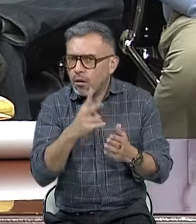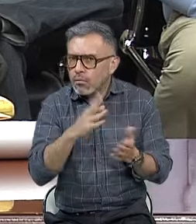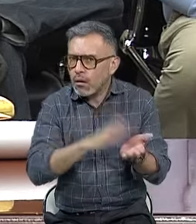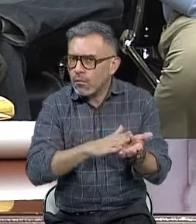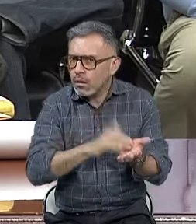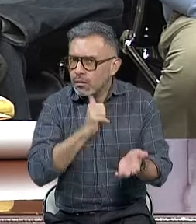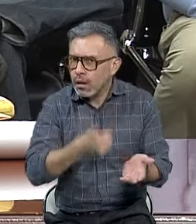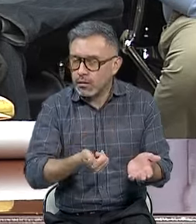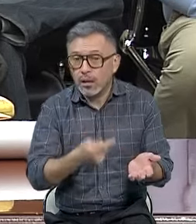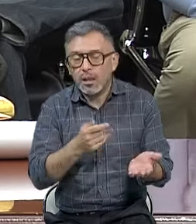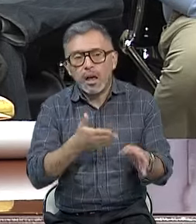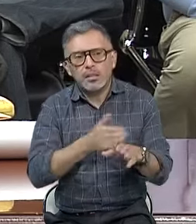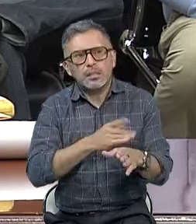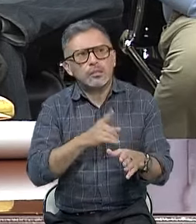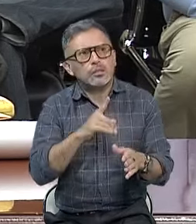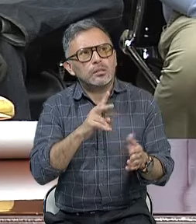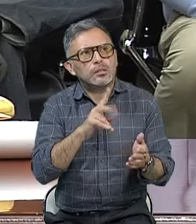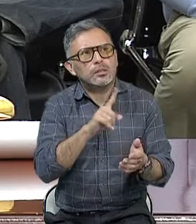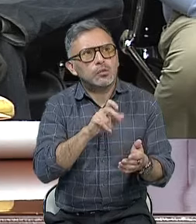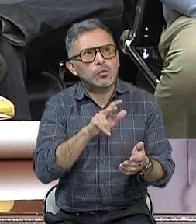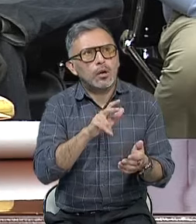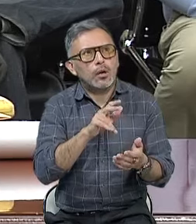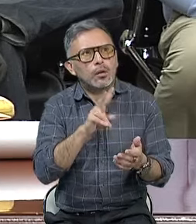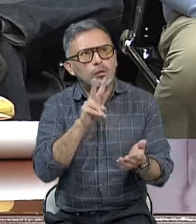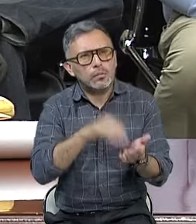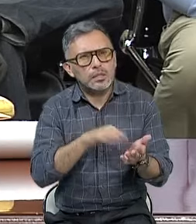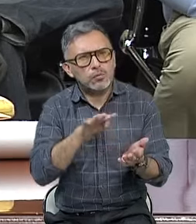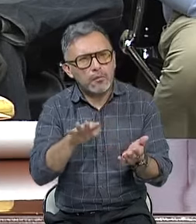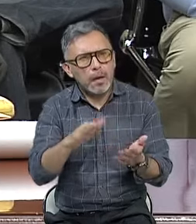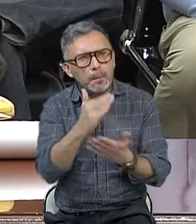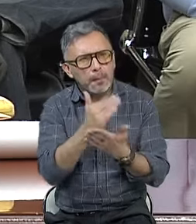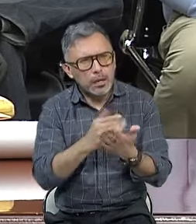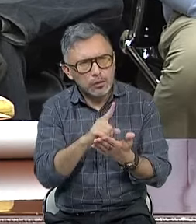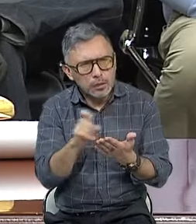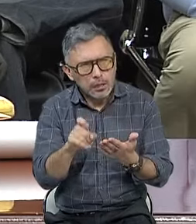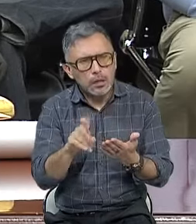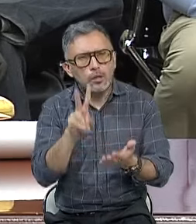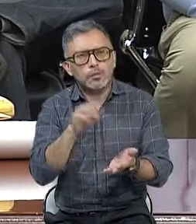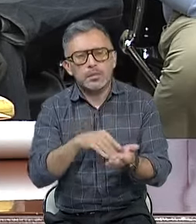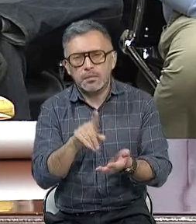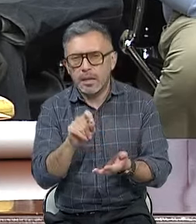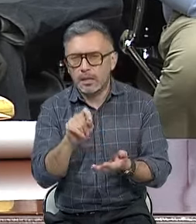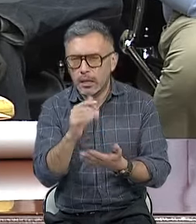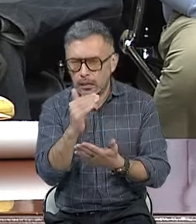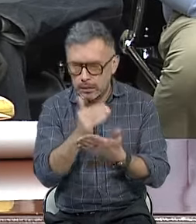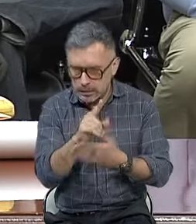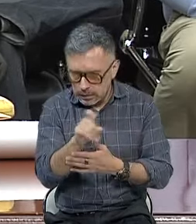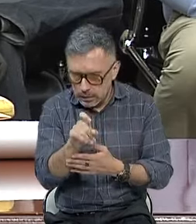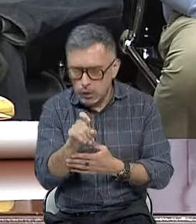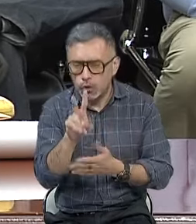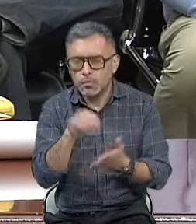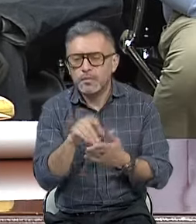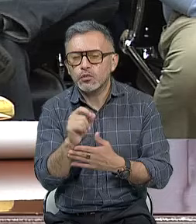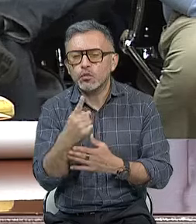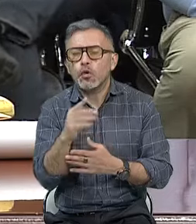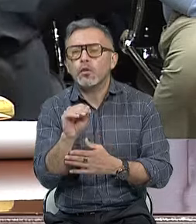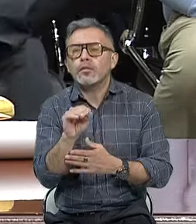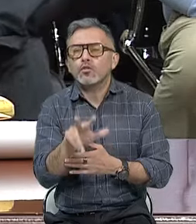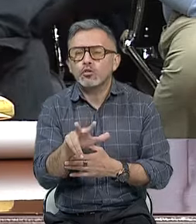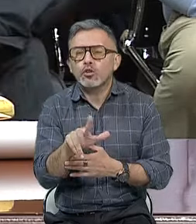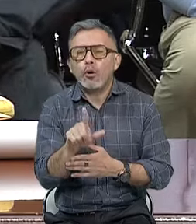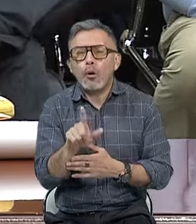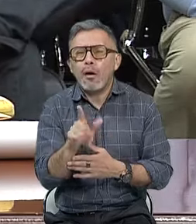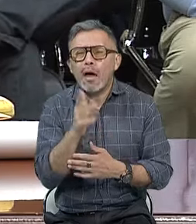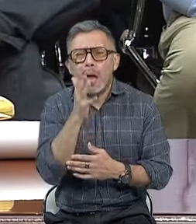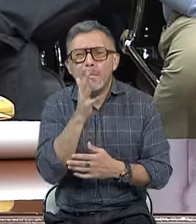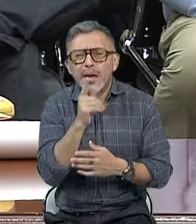En 2018 se bajó a 100 en 2019 en 2020 100 en 2021 98 o sea apenas